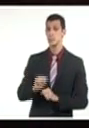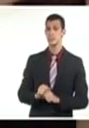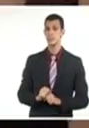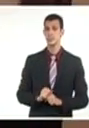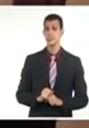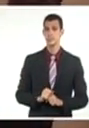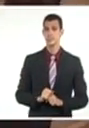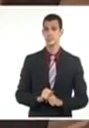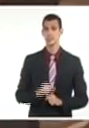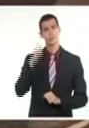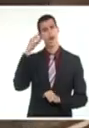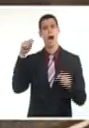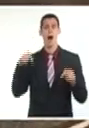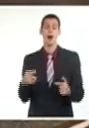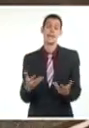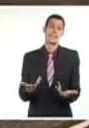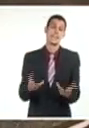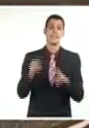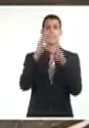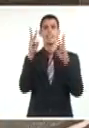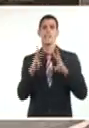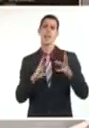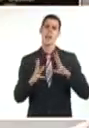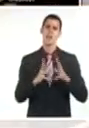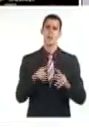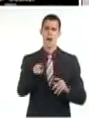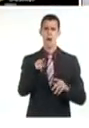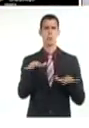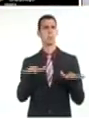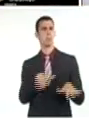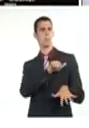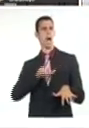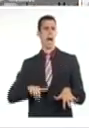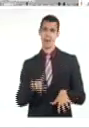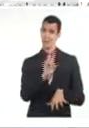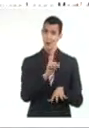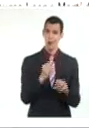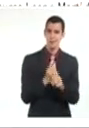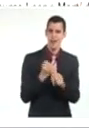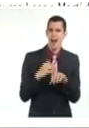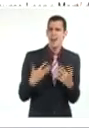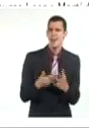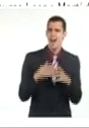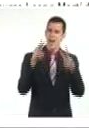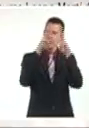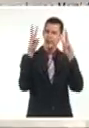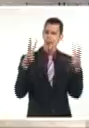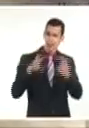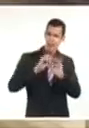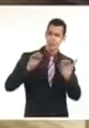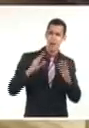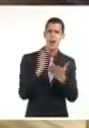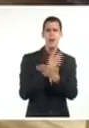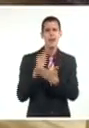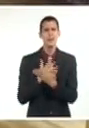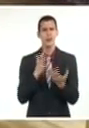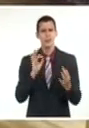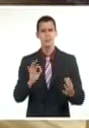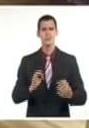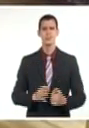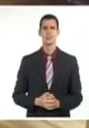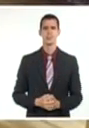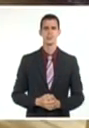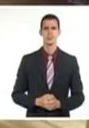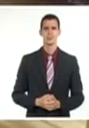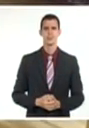ahora en plataformas digitales y repensando ese pasillo nuevo, donde ahora el libro es la pantalla con igual contenido. De su mano, los